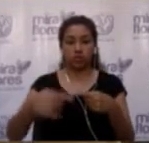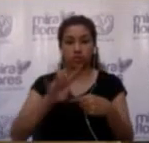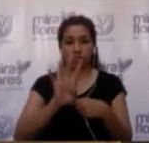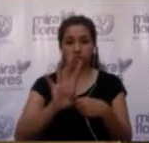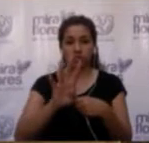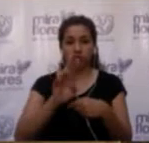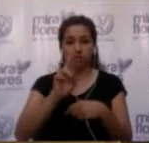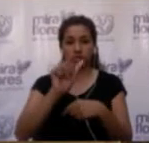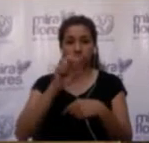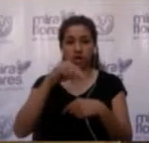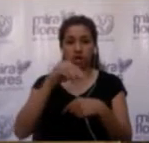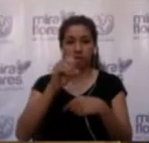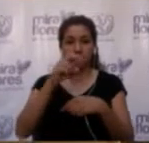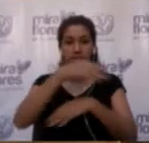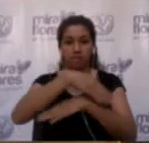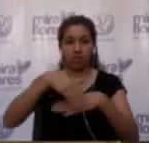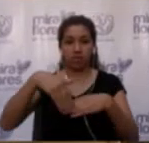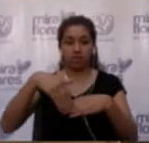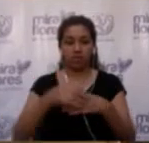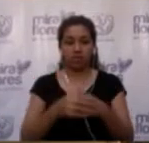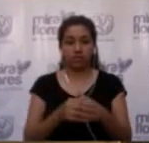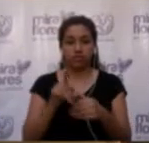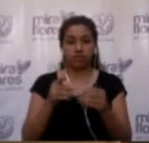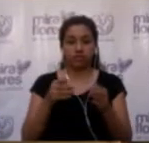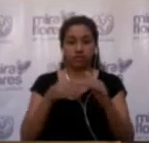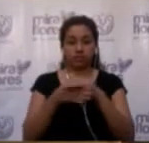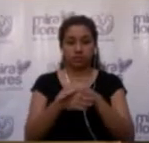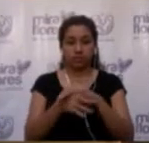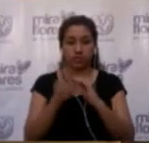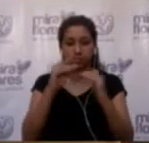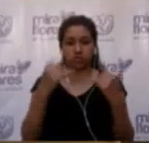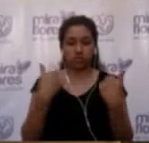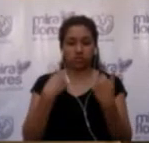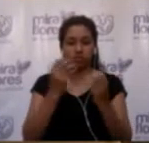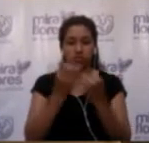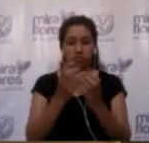Ribeiro. Ese edificio que no tiene estacionamientos, muy antiguo,